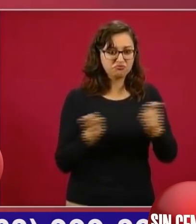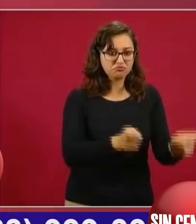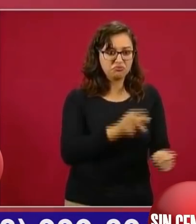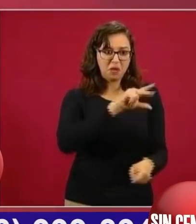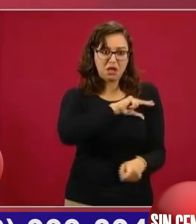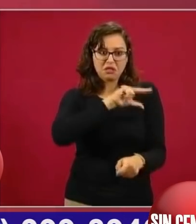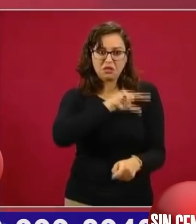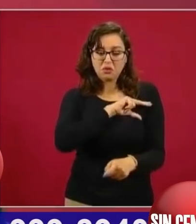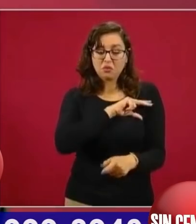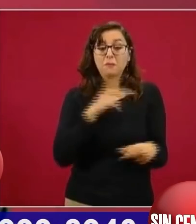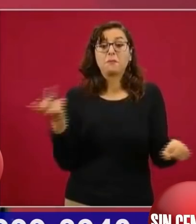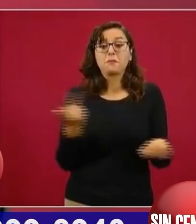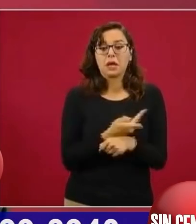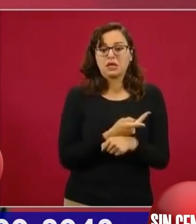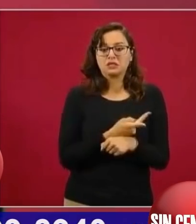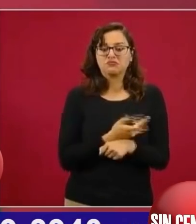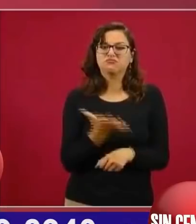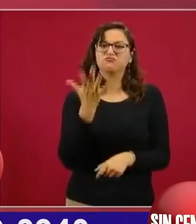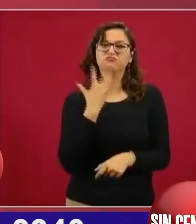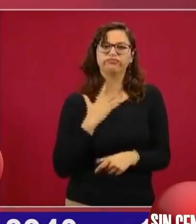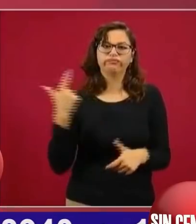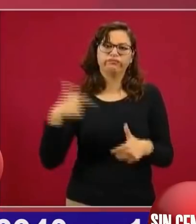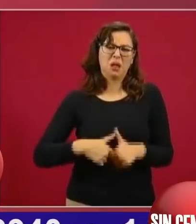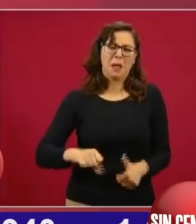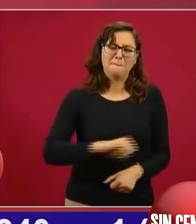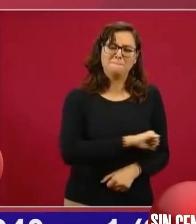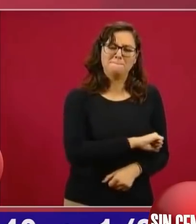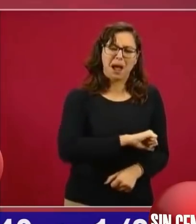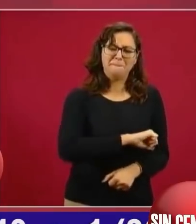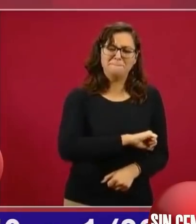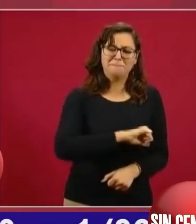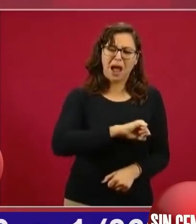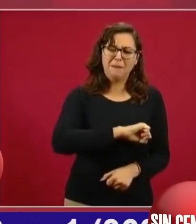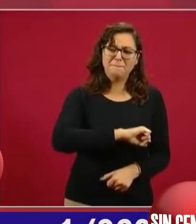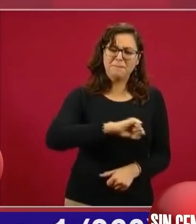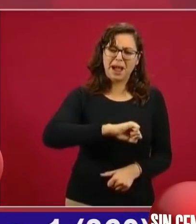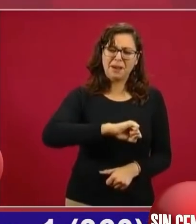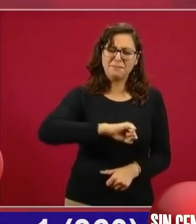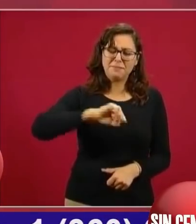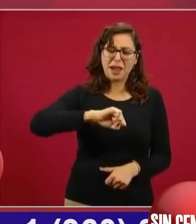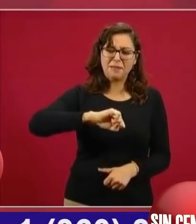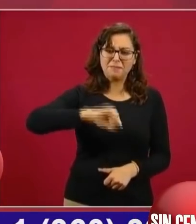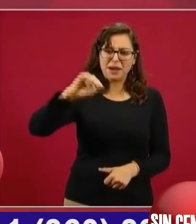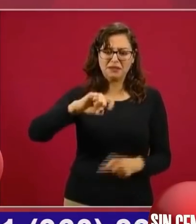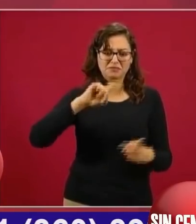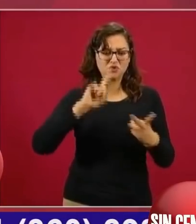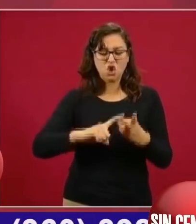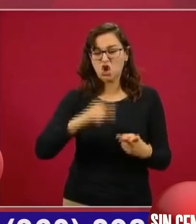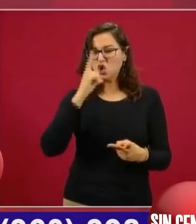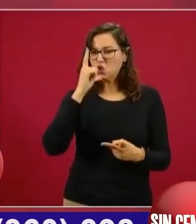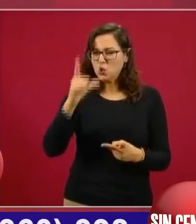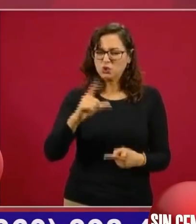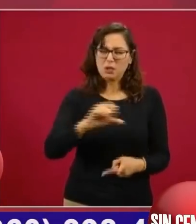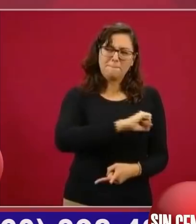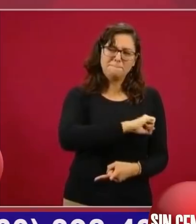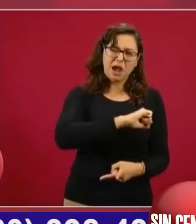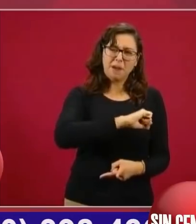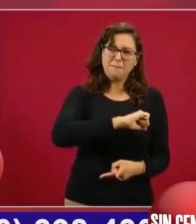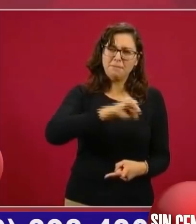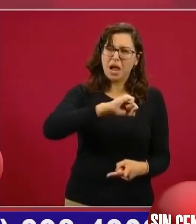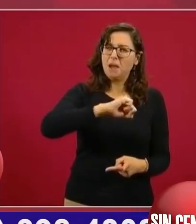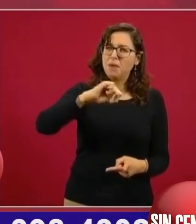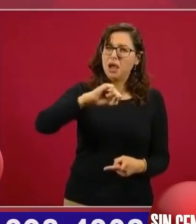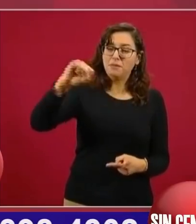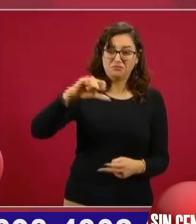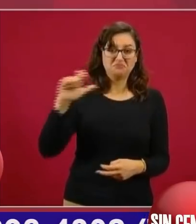gasolinas, los gasolinazos, el aumento en el precio de la energía eléctrica. Eso ya no